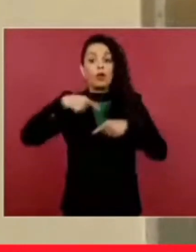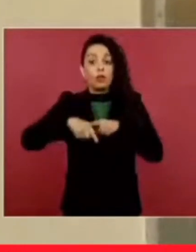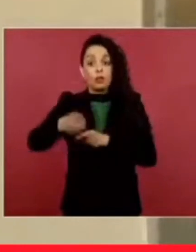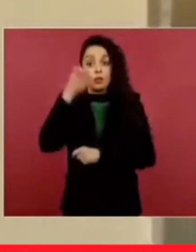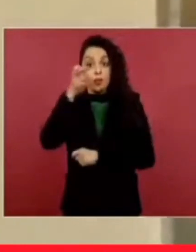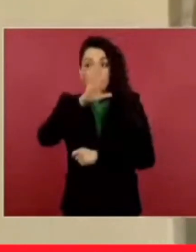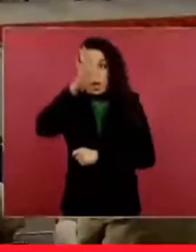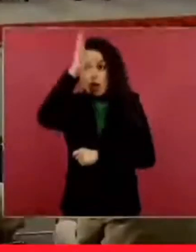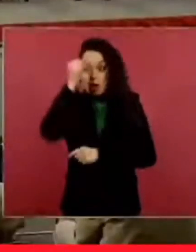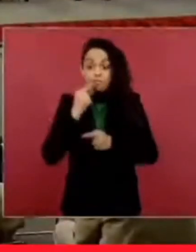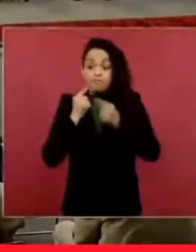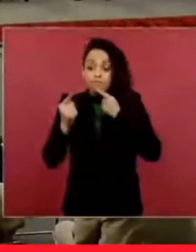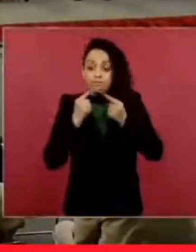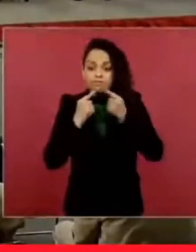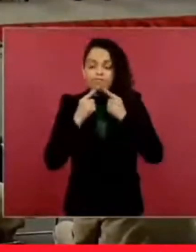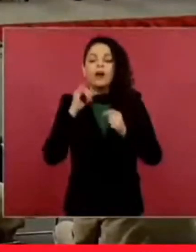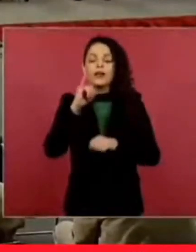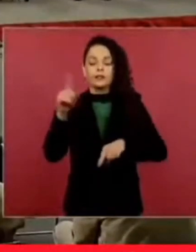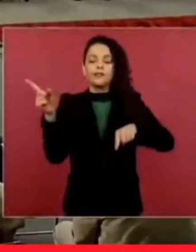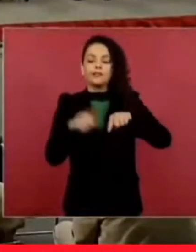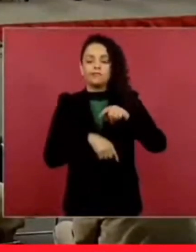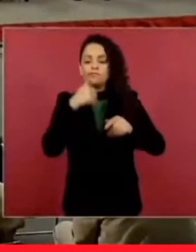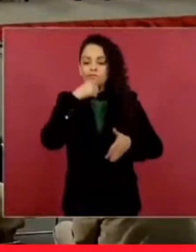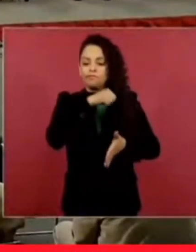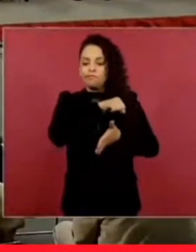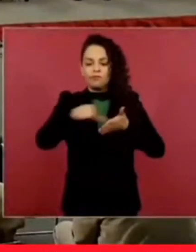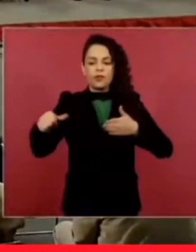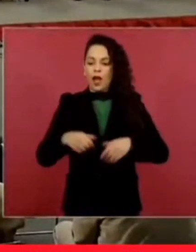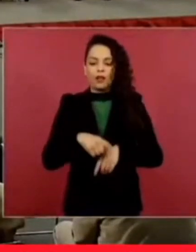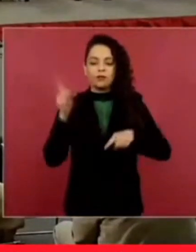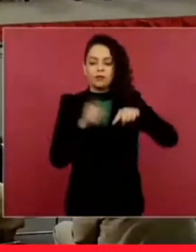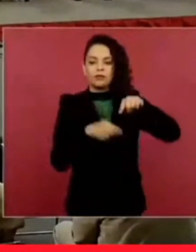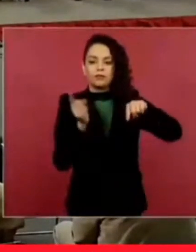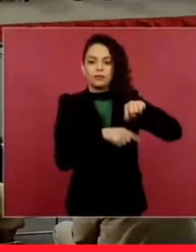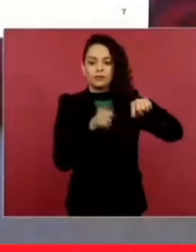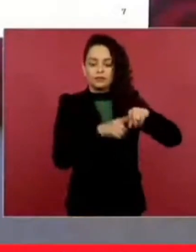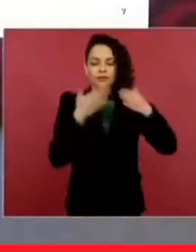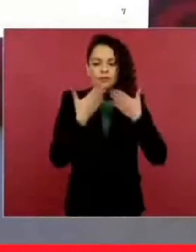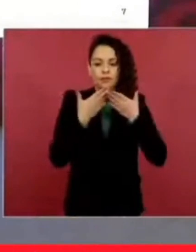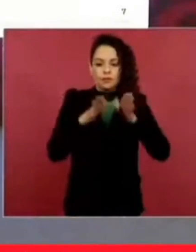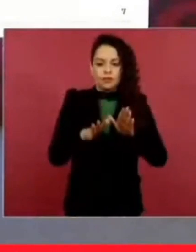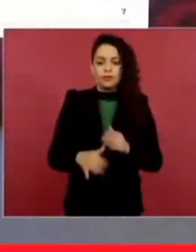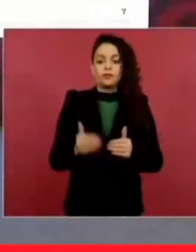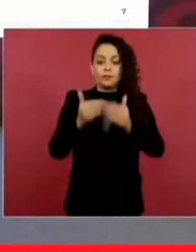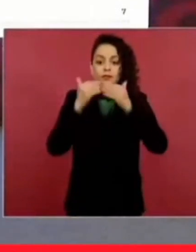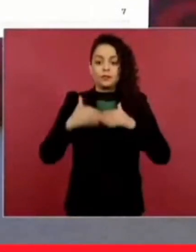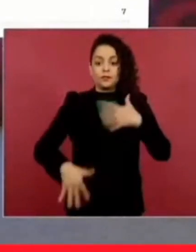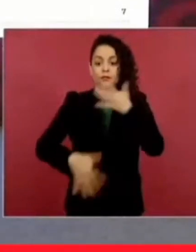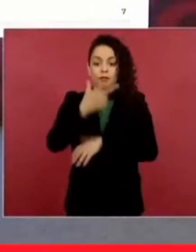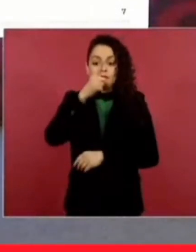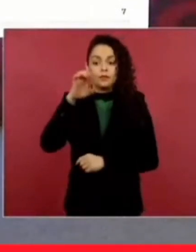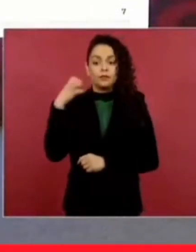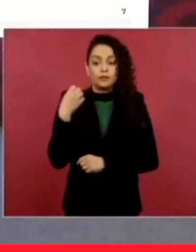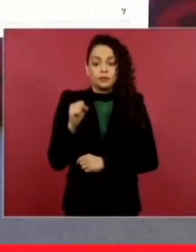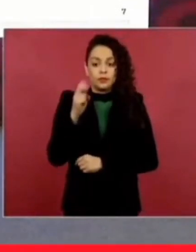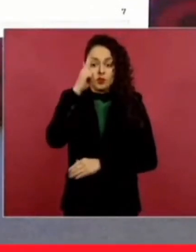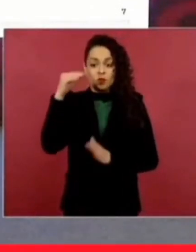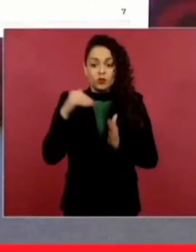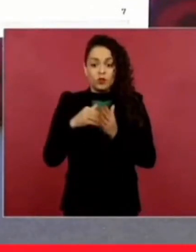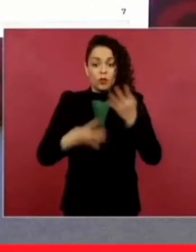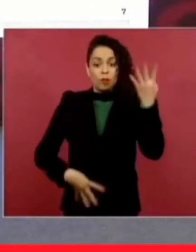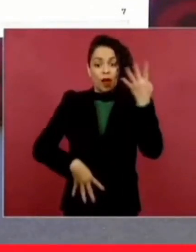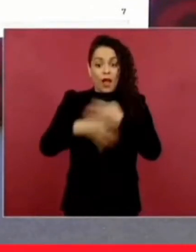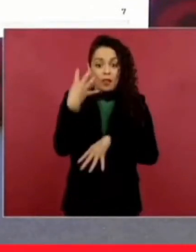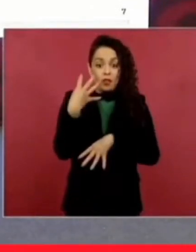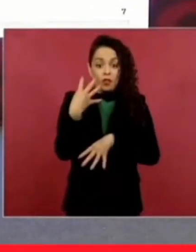La siguiente, ese mismo día, 15 de septiembre del 2014, se hace el convenio y